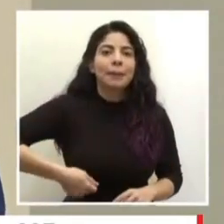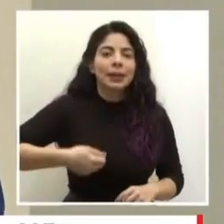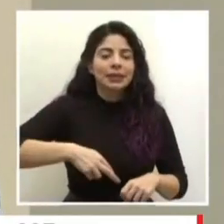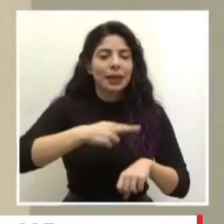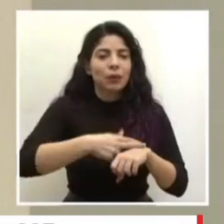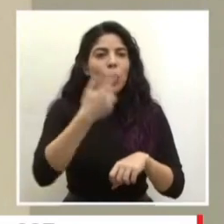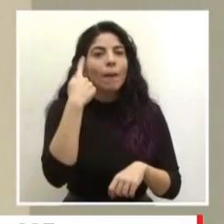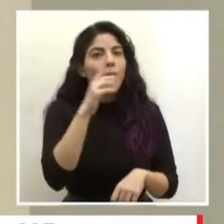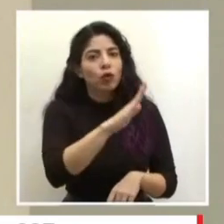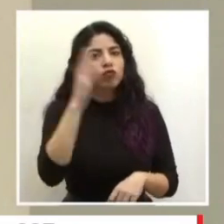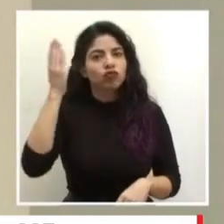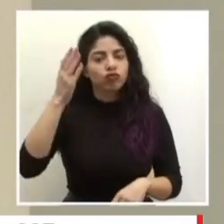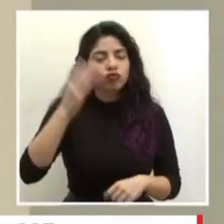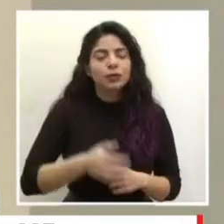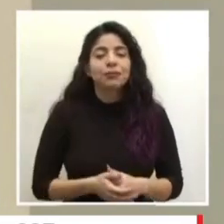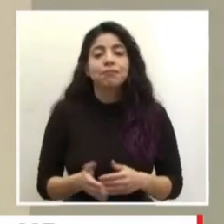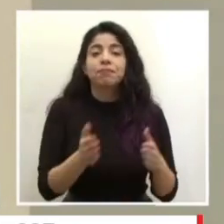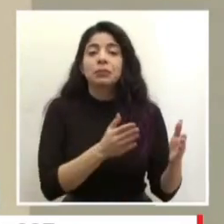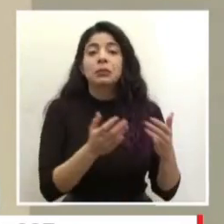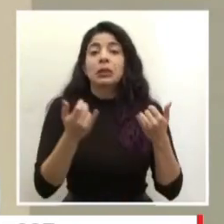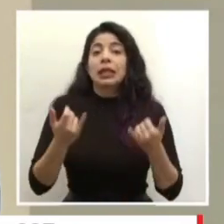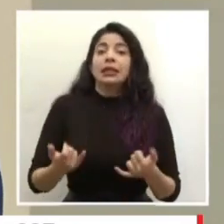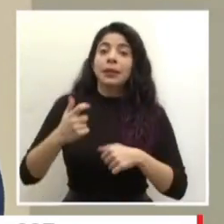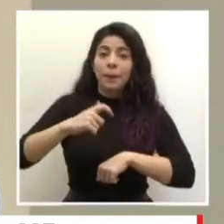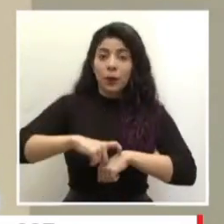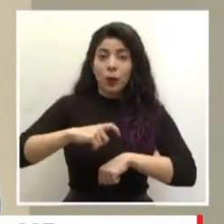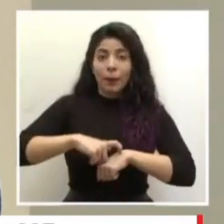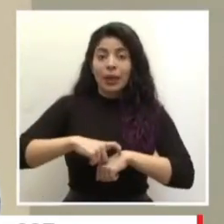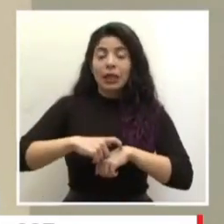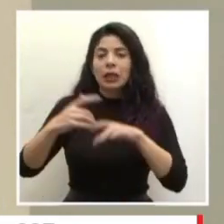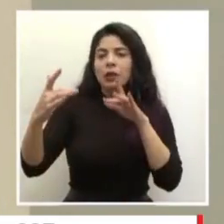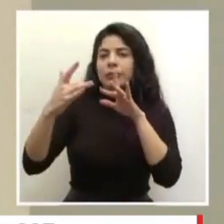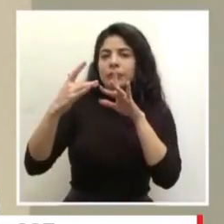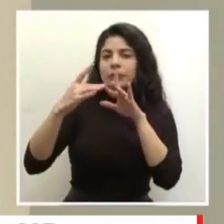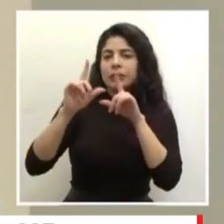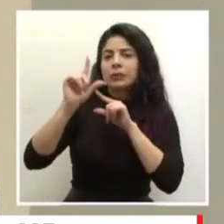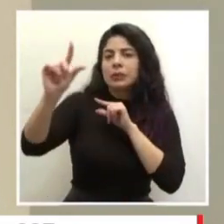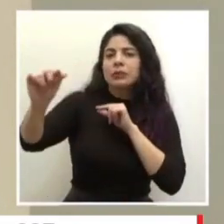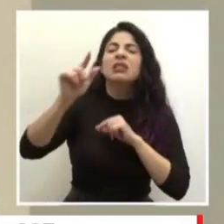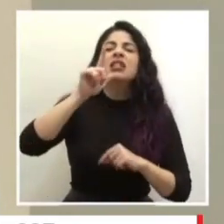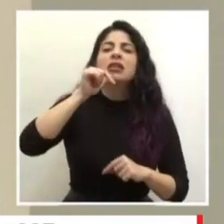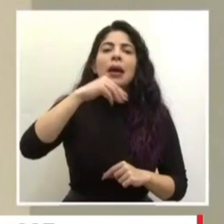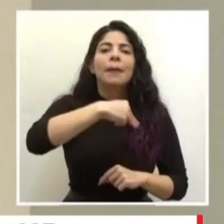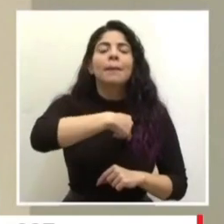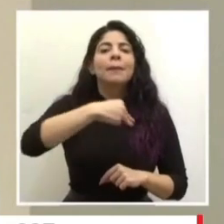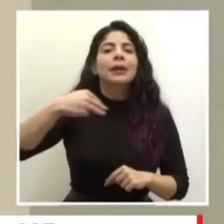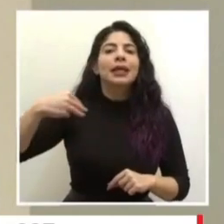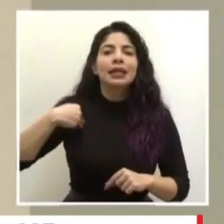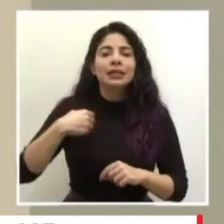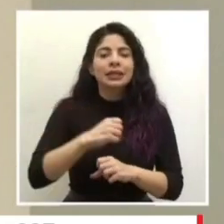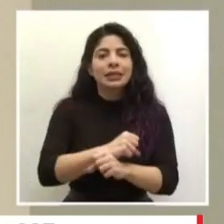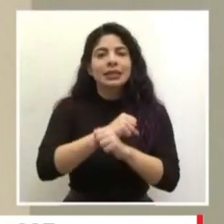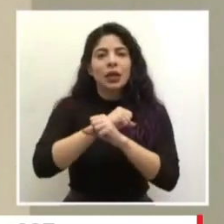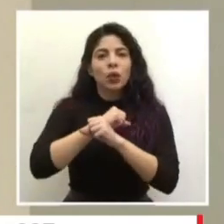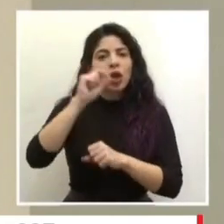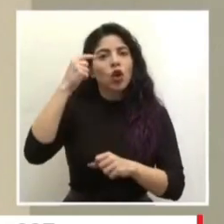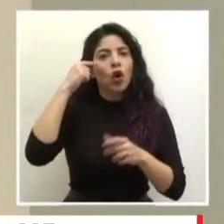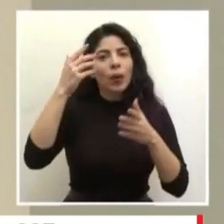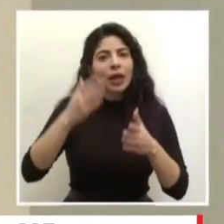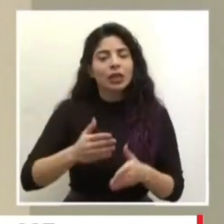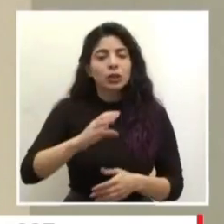República por su mensaje. Hacemos en este momento conexión remota con el ministro de Seguridad, Gobernación